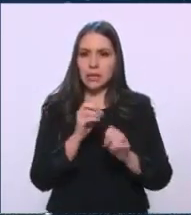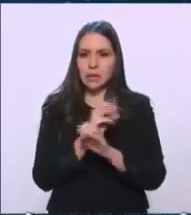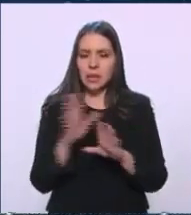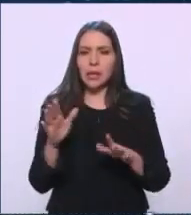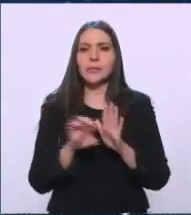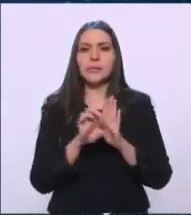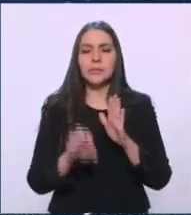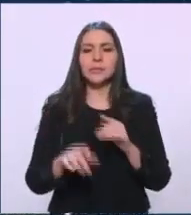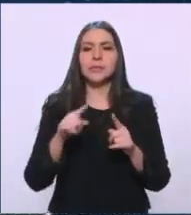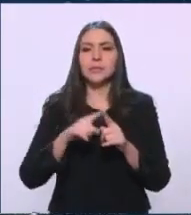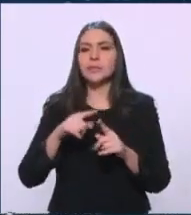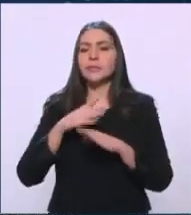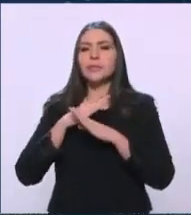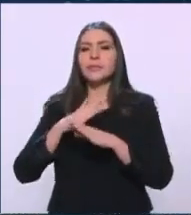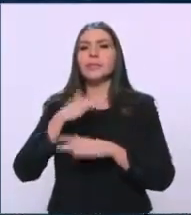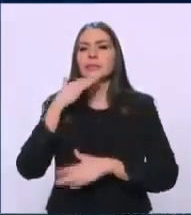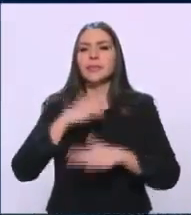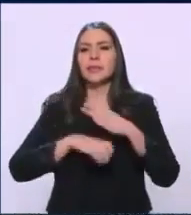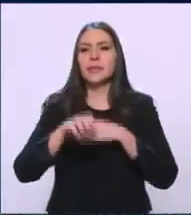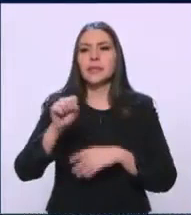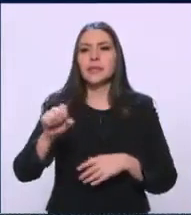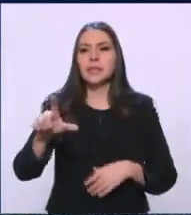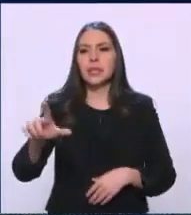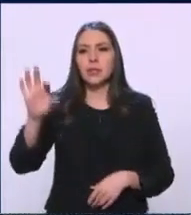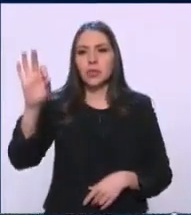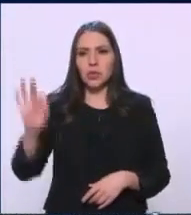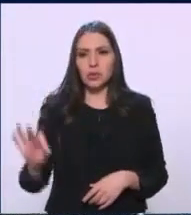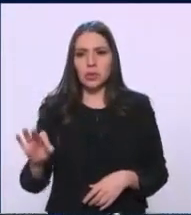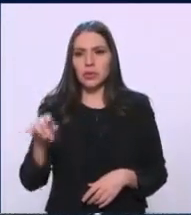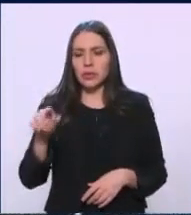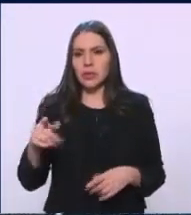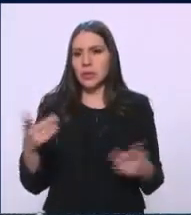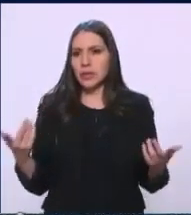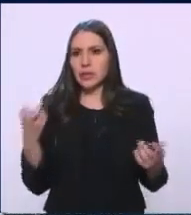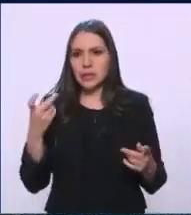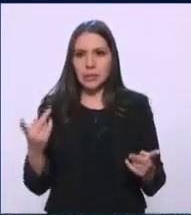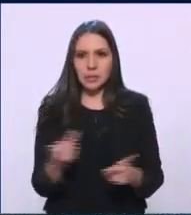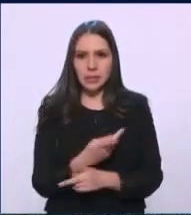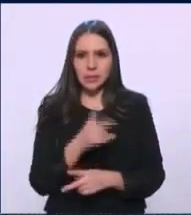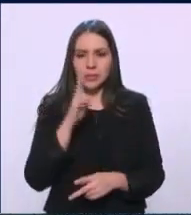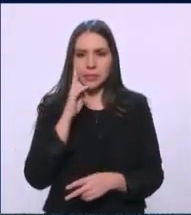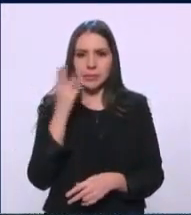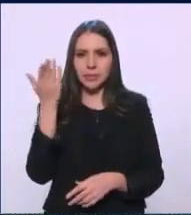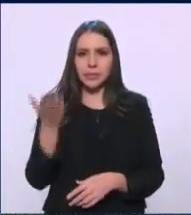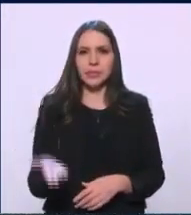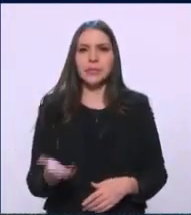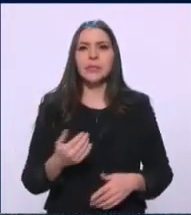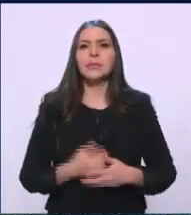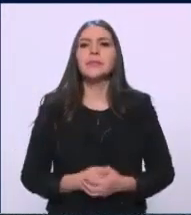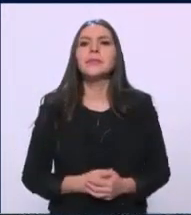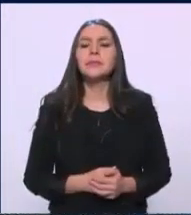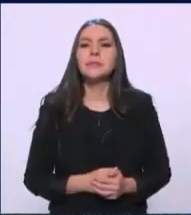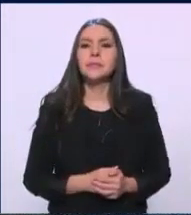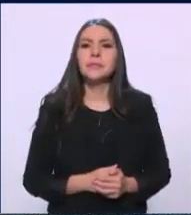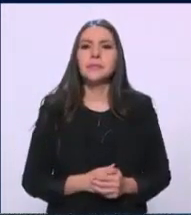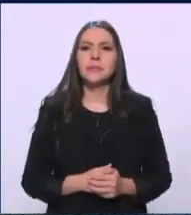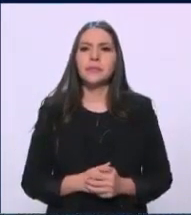la corrupción 67%, todo el mundo dice, claro, eso está pasando. Ahí lo tenemos. Ahí está. ¿Está?